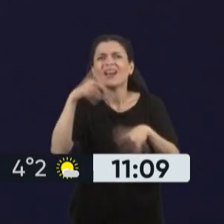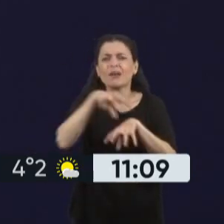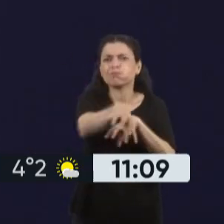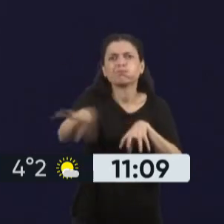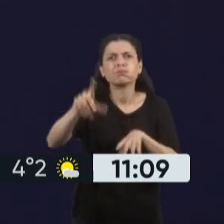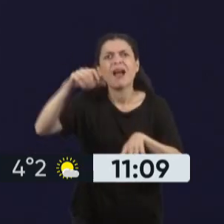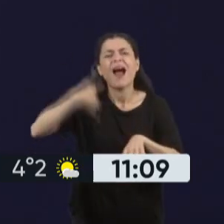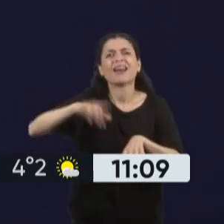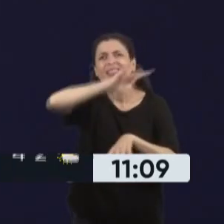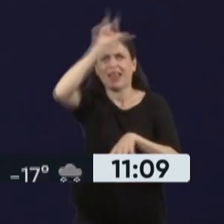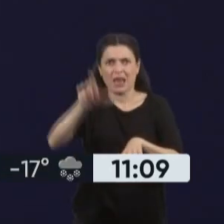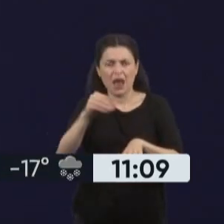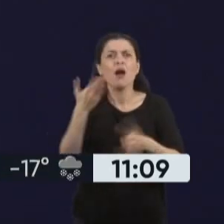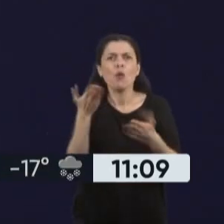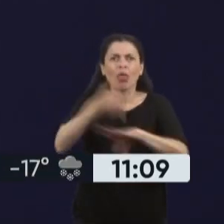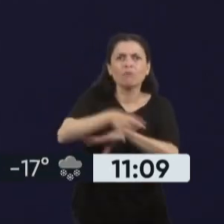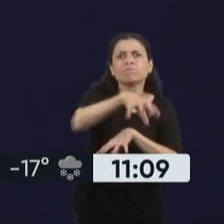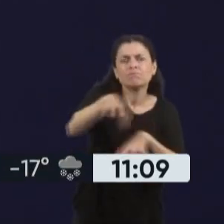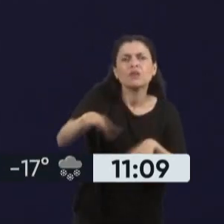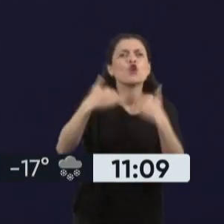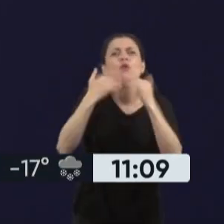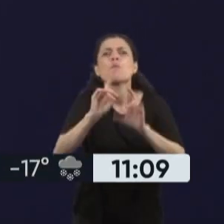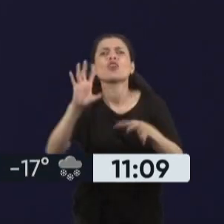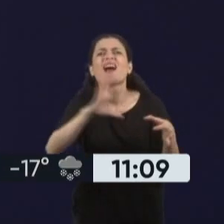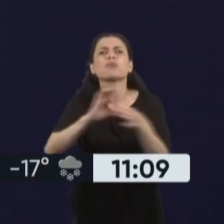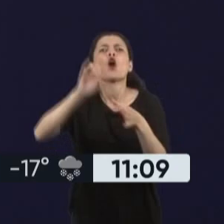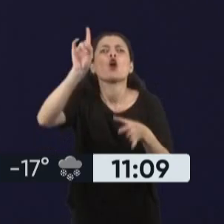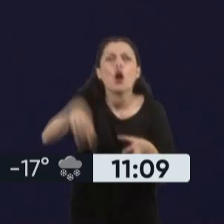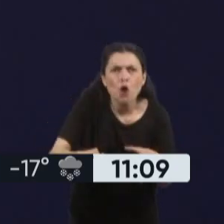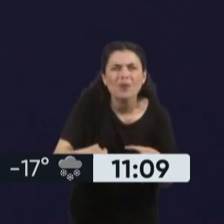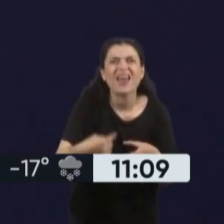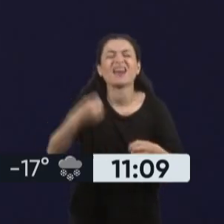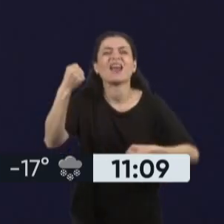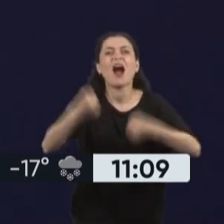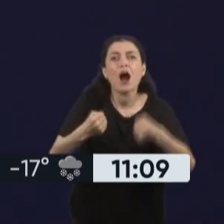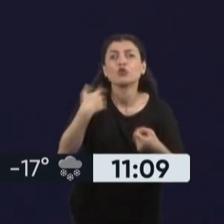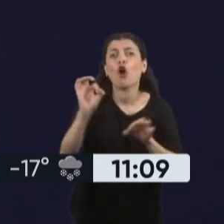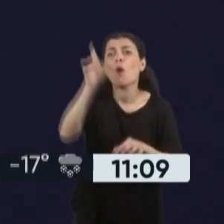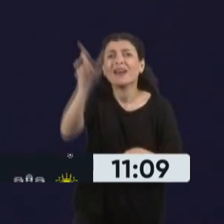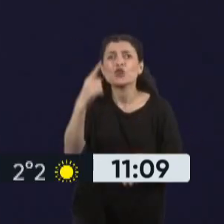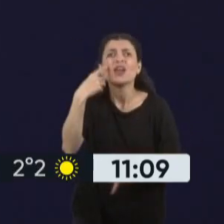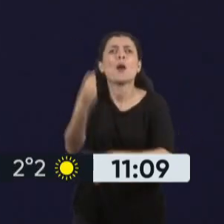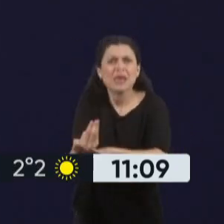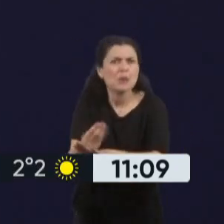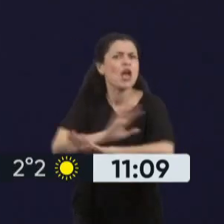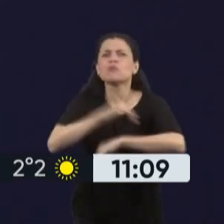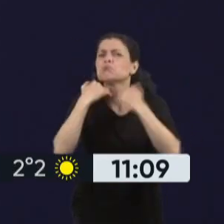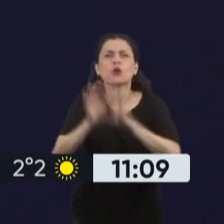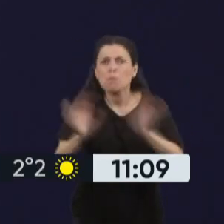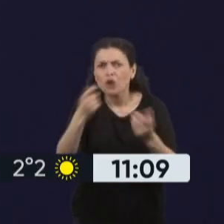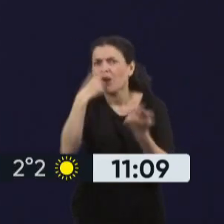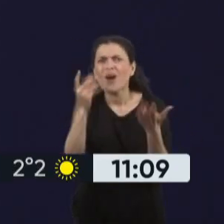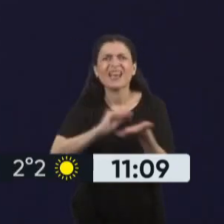país, independientemente de la jurisdicción a la que pertenezca el usuario, quien adquiere la